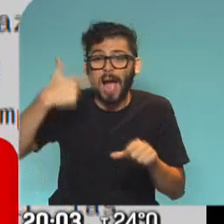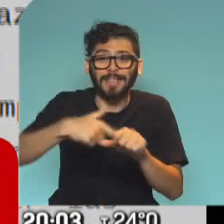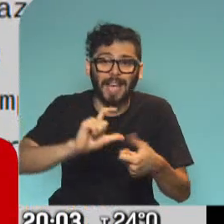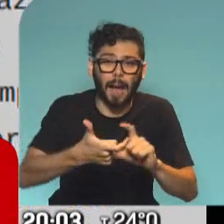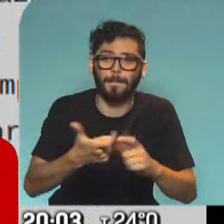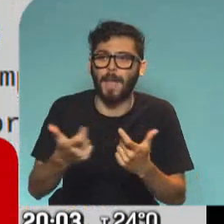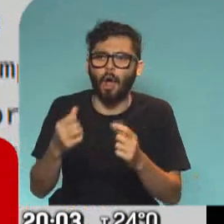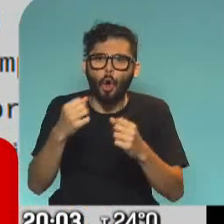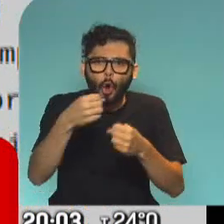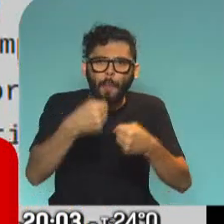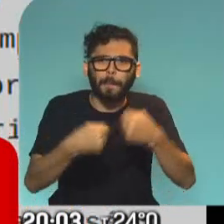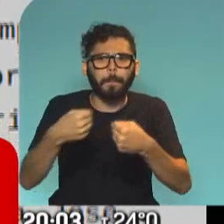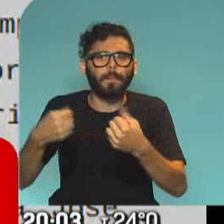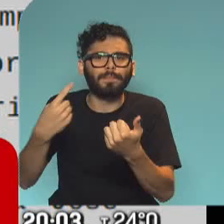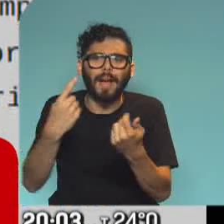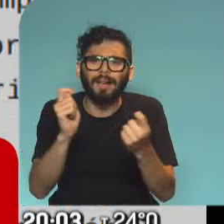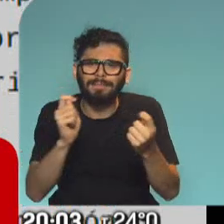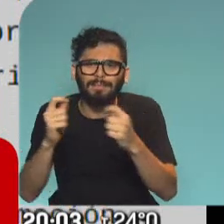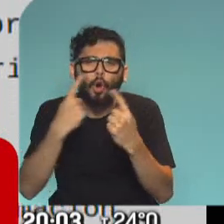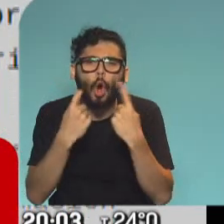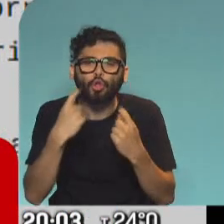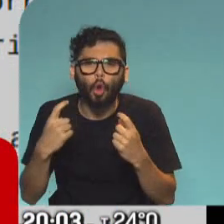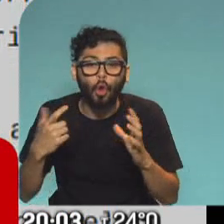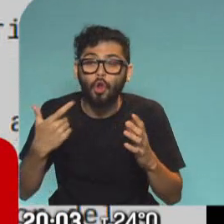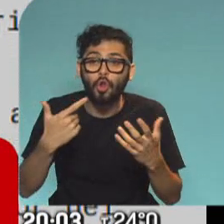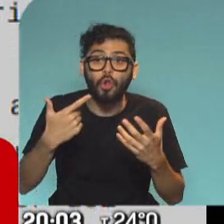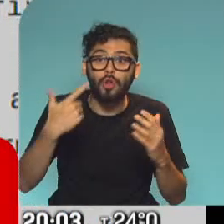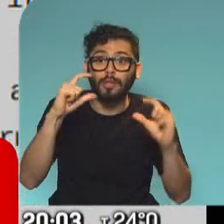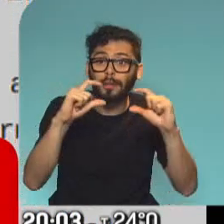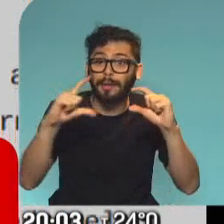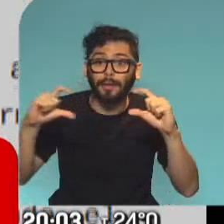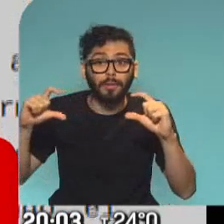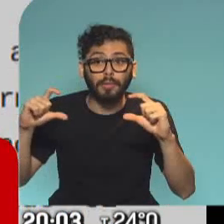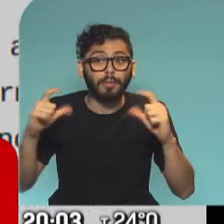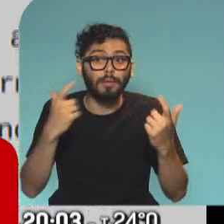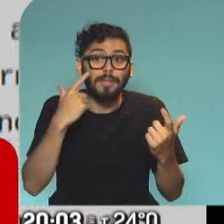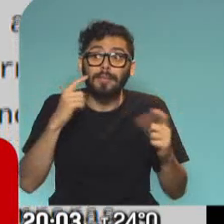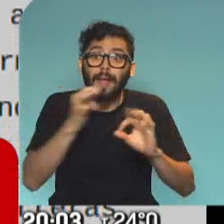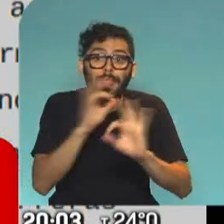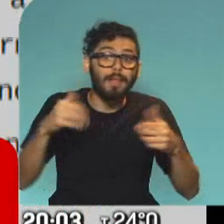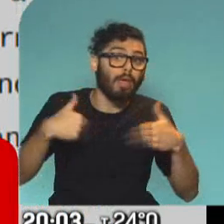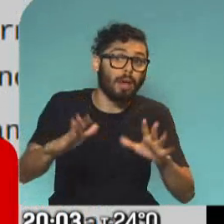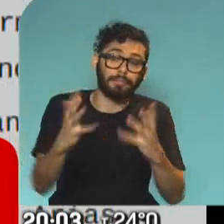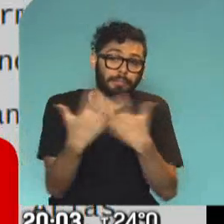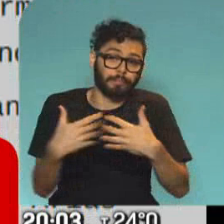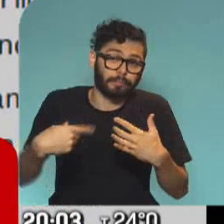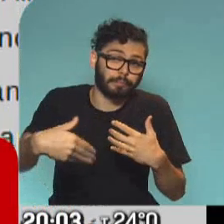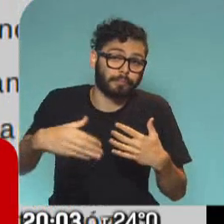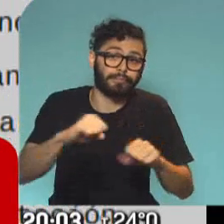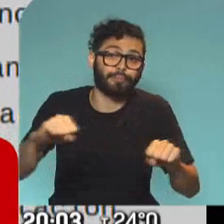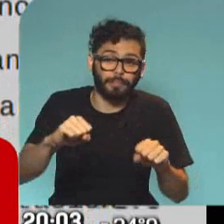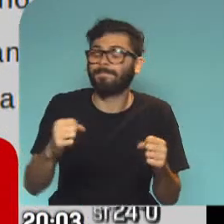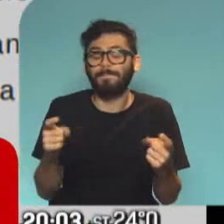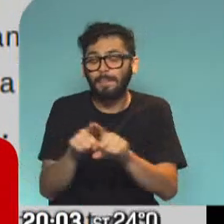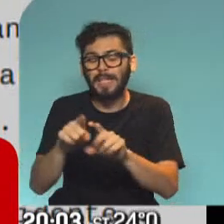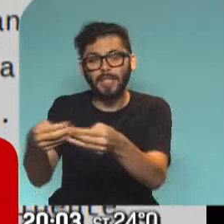las bujías, si no medís los niveles, probablemente tenga problemas. Con el submarino pasa exactamente lo mismo, no es muy diferente el